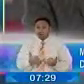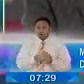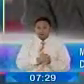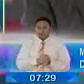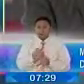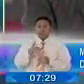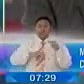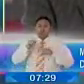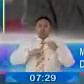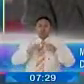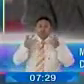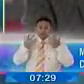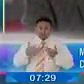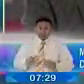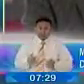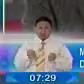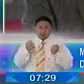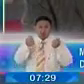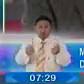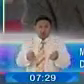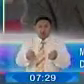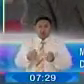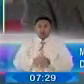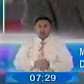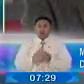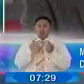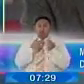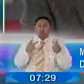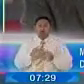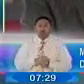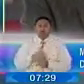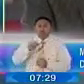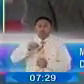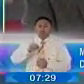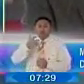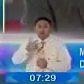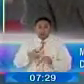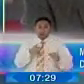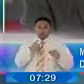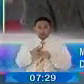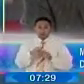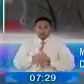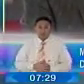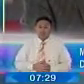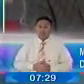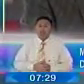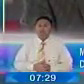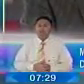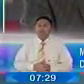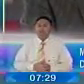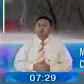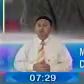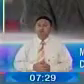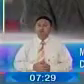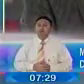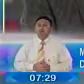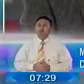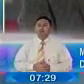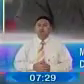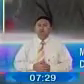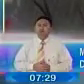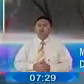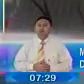que este hospital finalmente sea entregado al público y justamente a Manabí entero? Bueno, nosotros